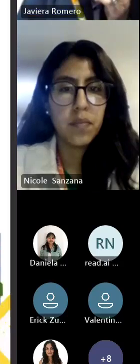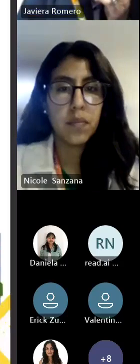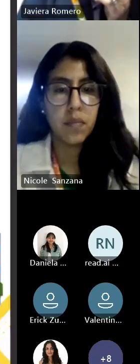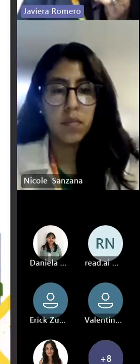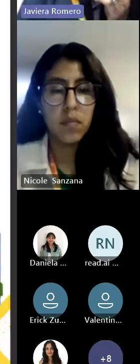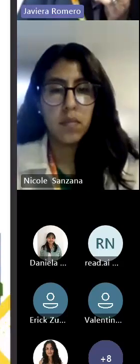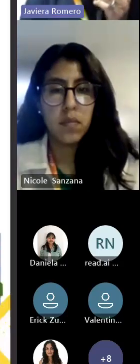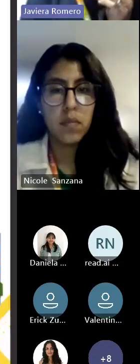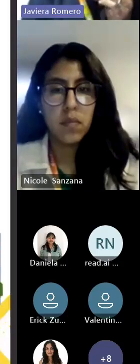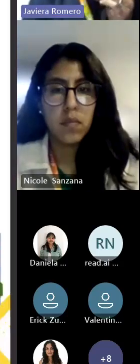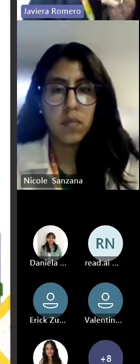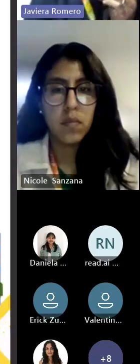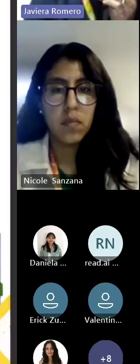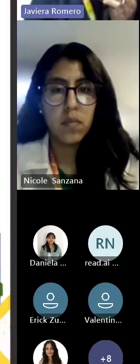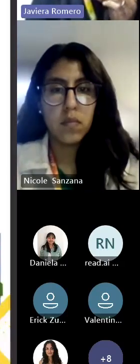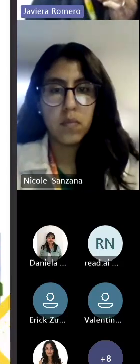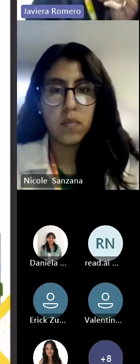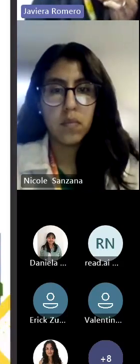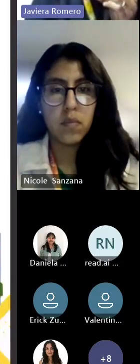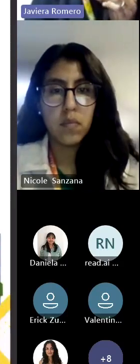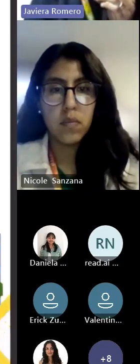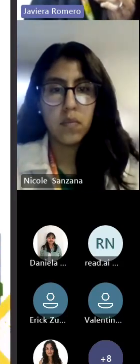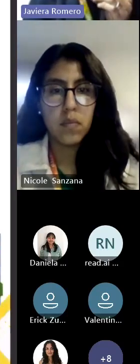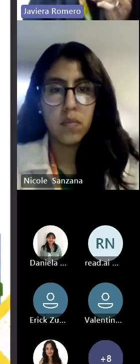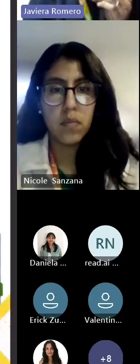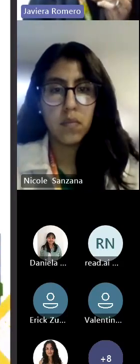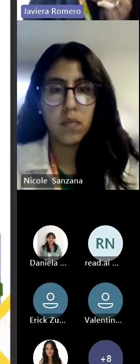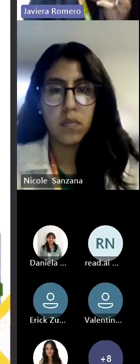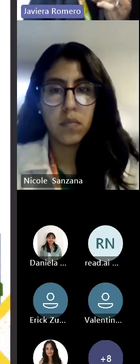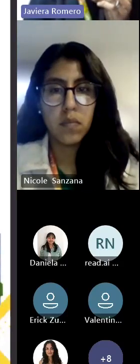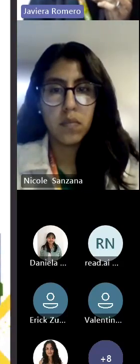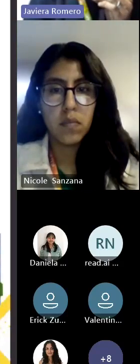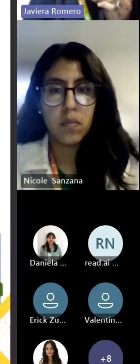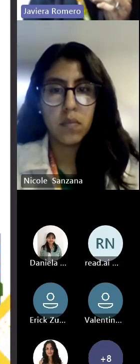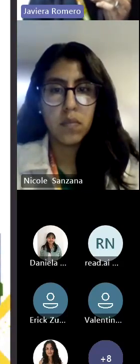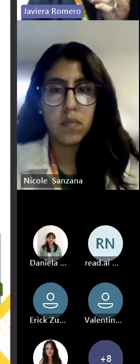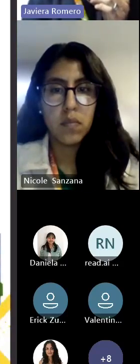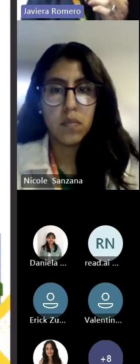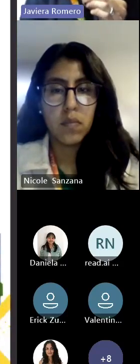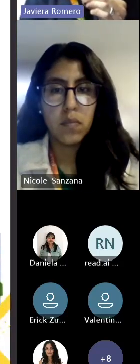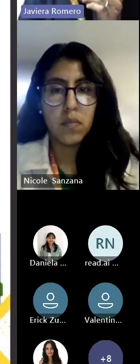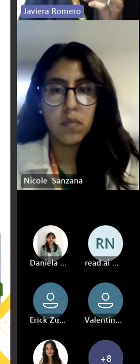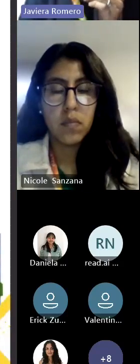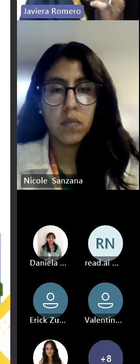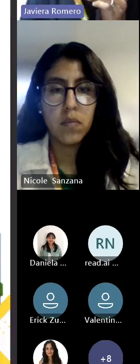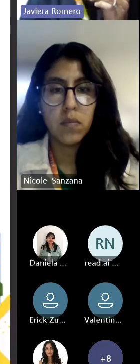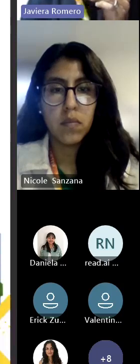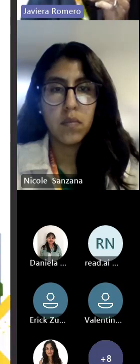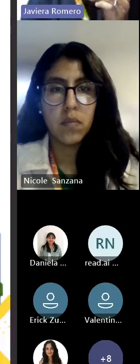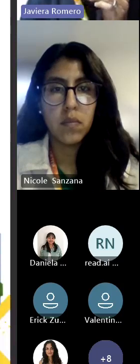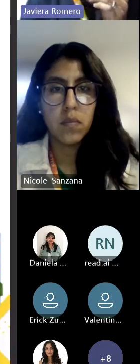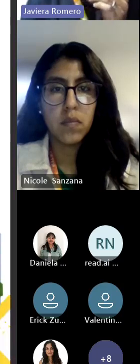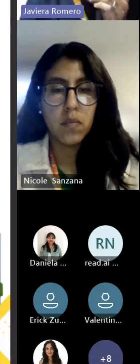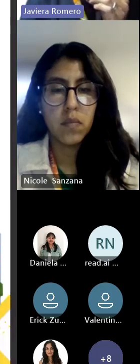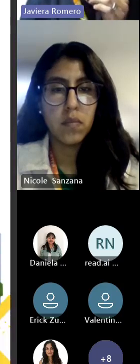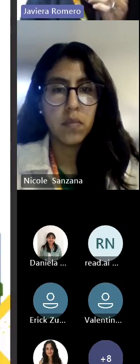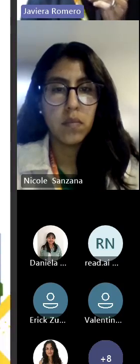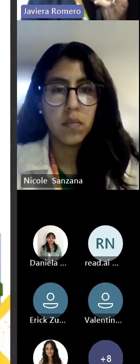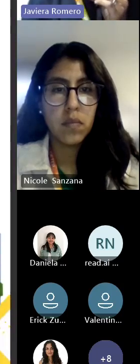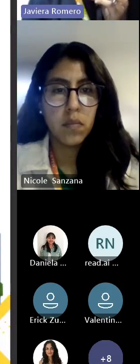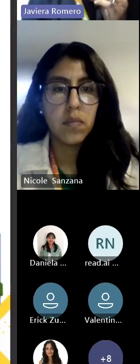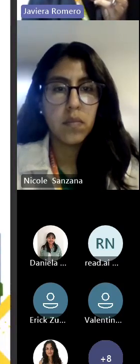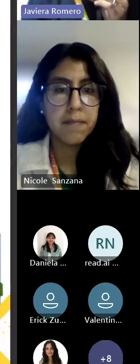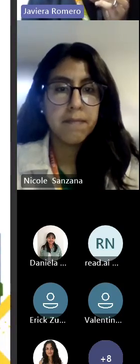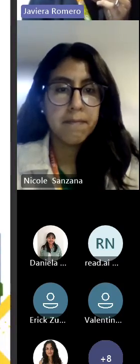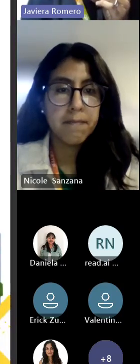SAPU, y también considerar que existe la ley 19.650, que es más conocida como la ley de urgencia, y cuando está en riesgo la